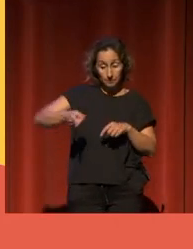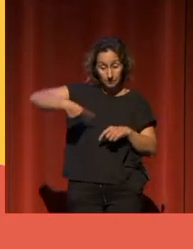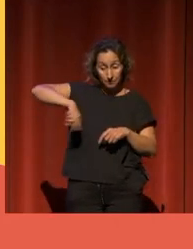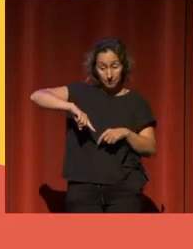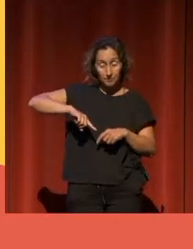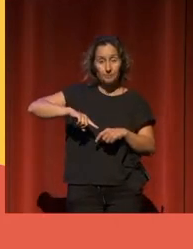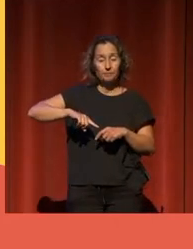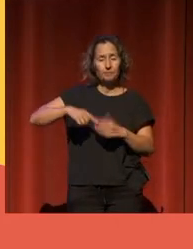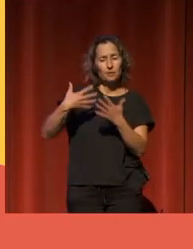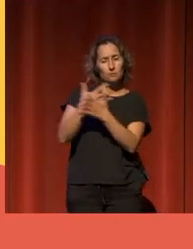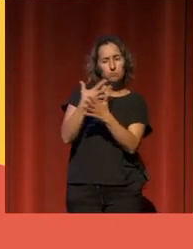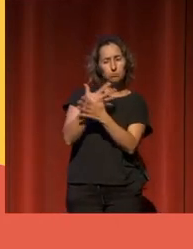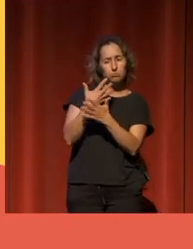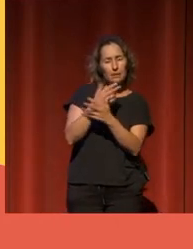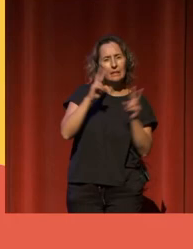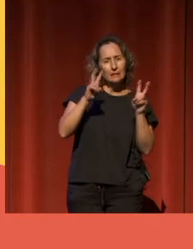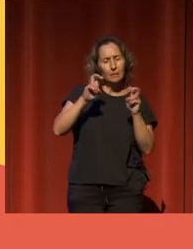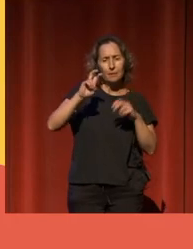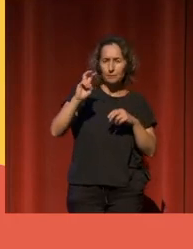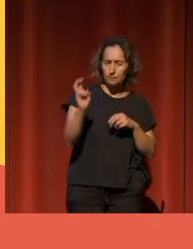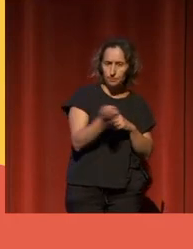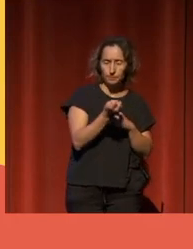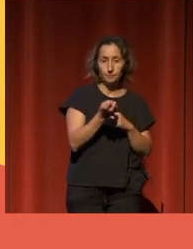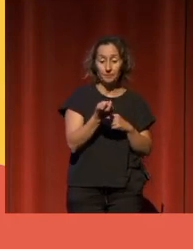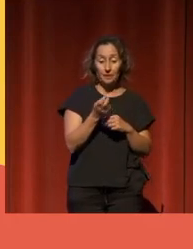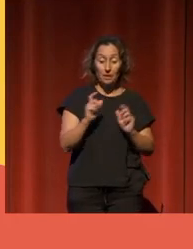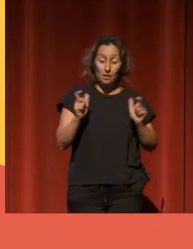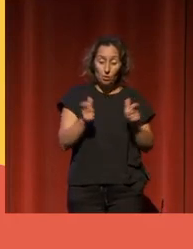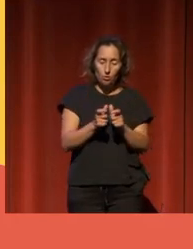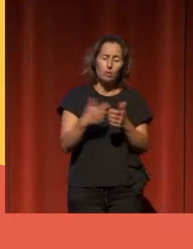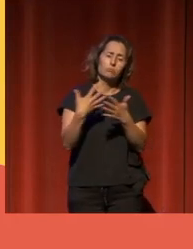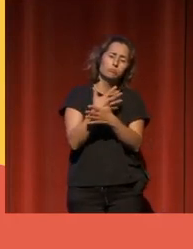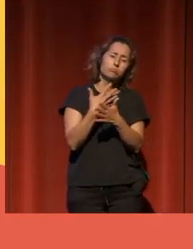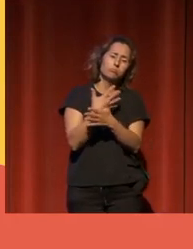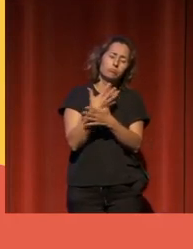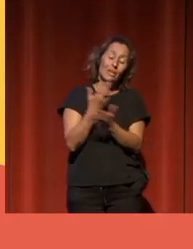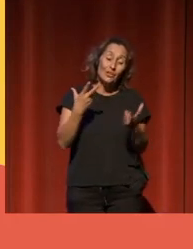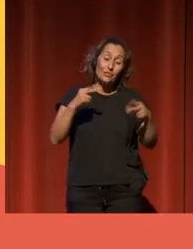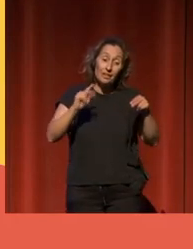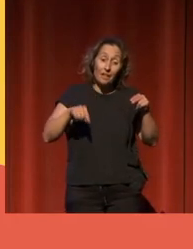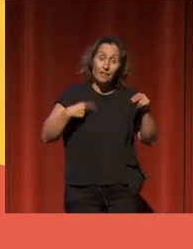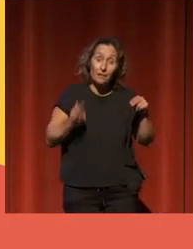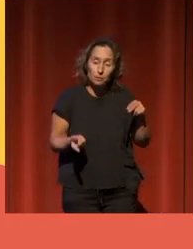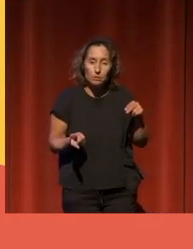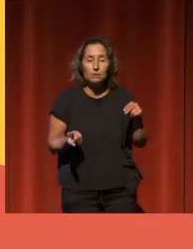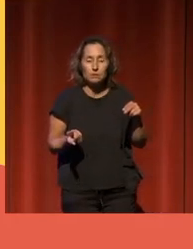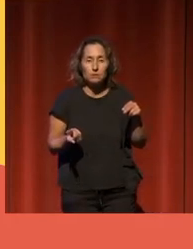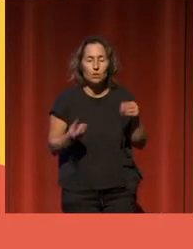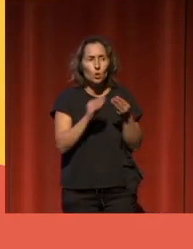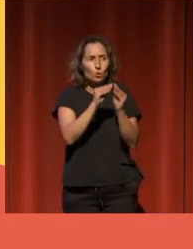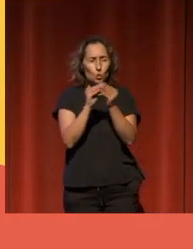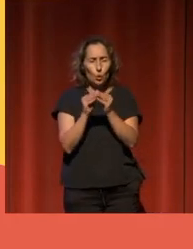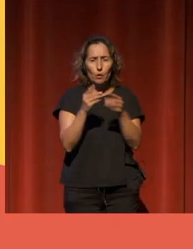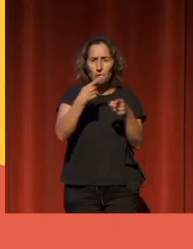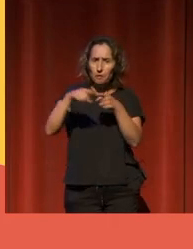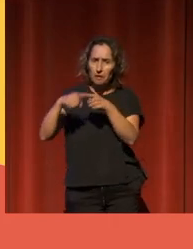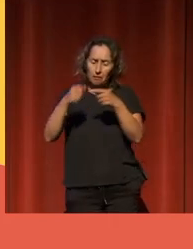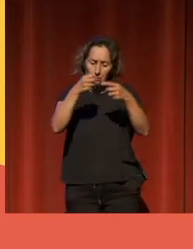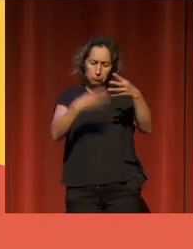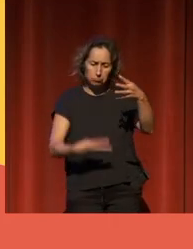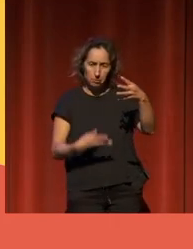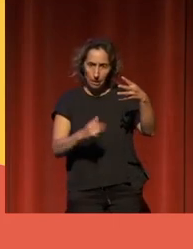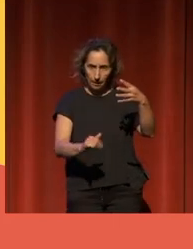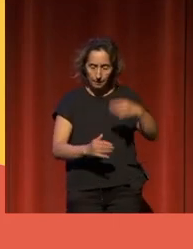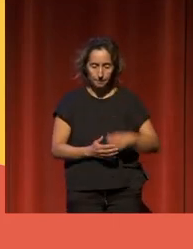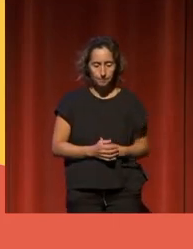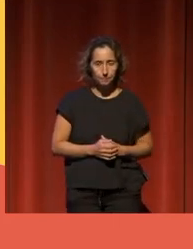eh de estos temas y al final de la reunión tenemos distintas soluciones eh